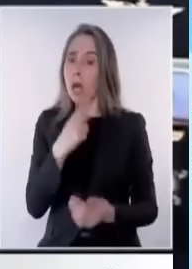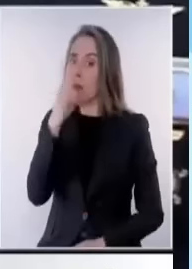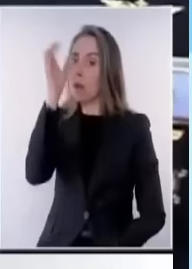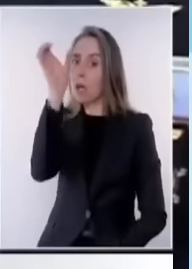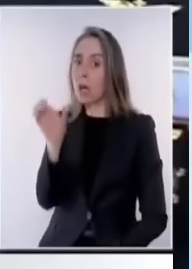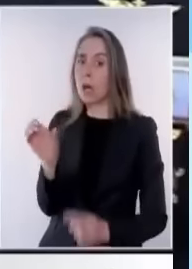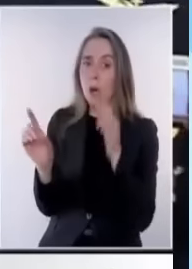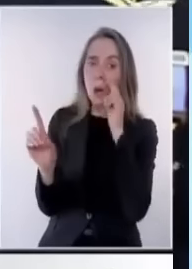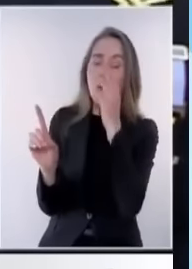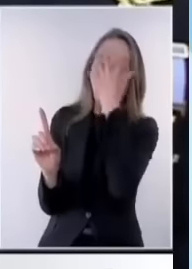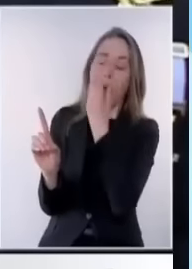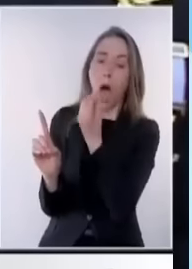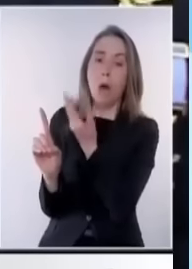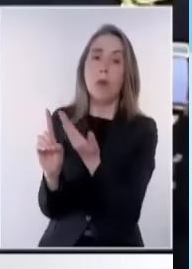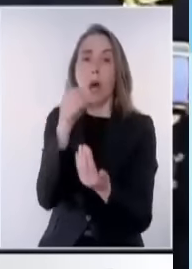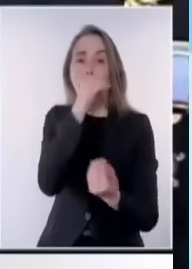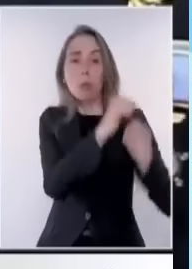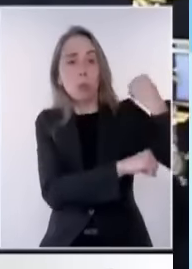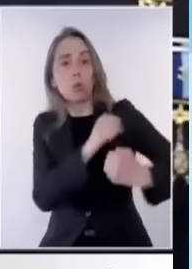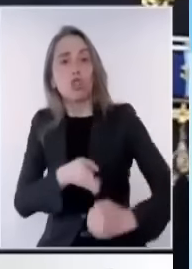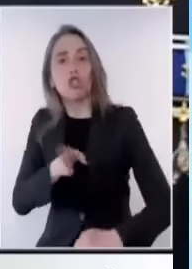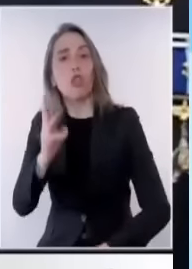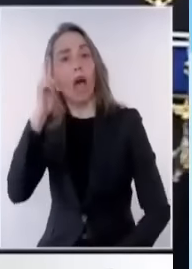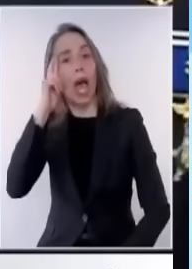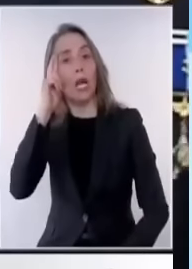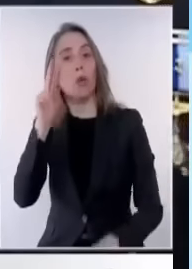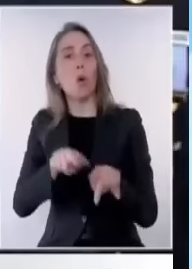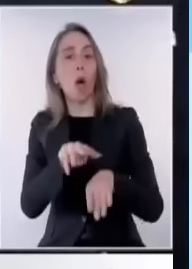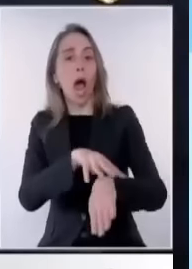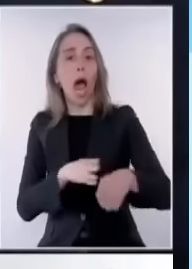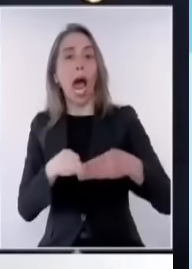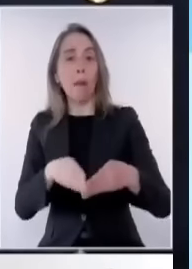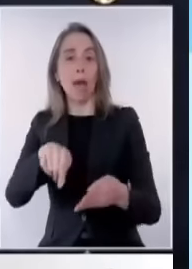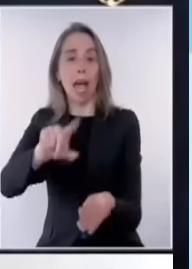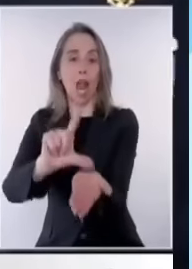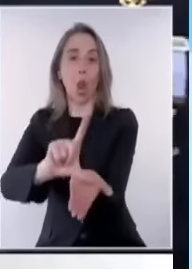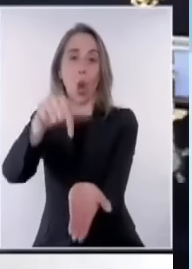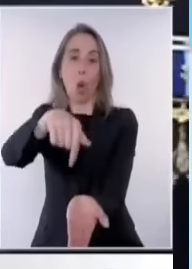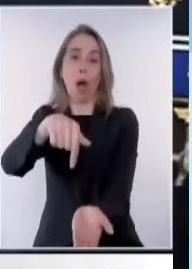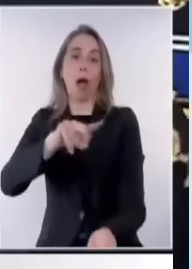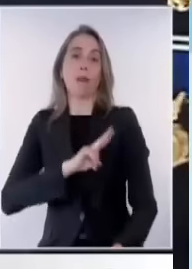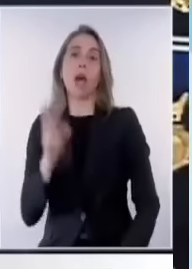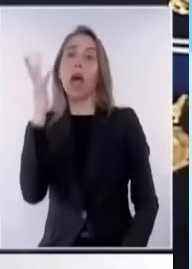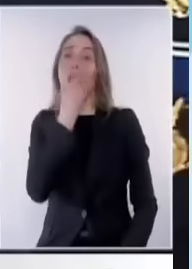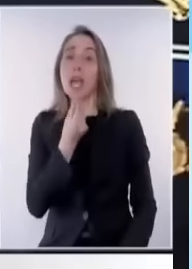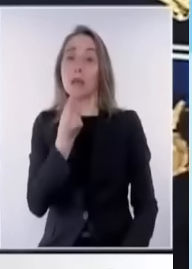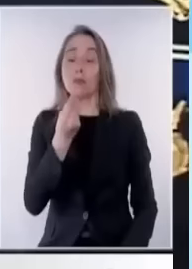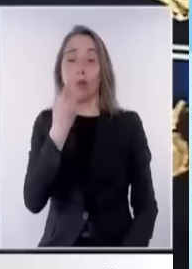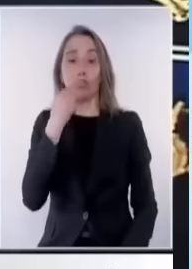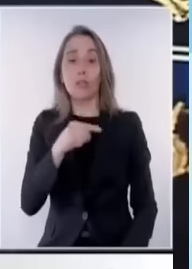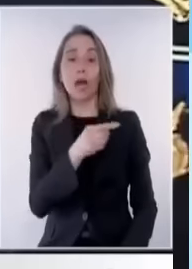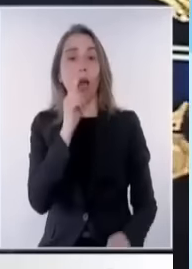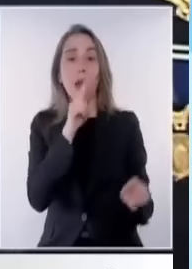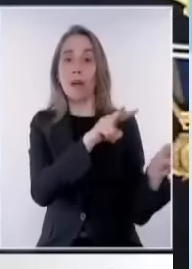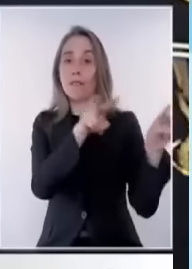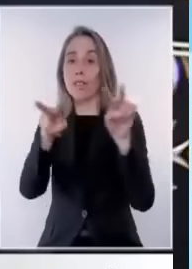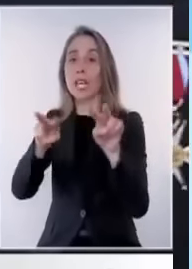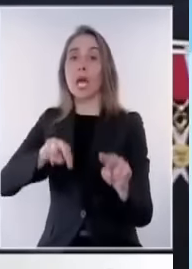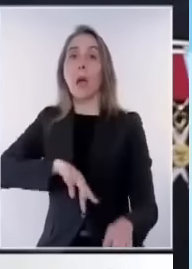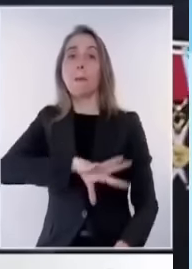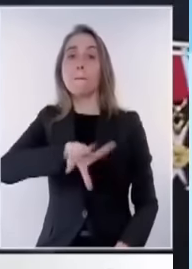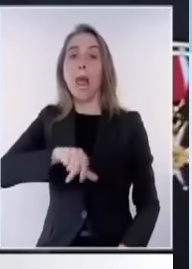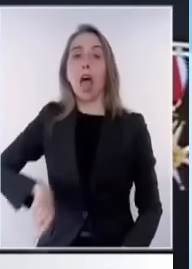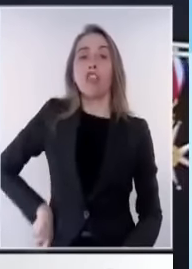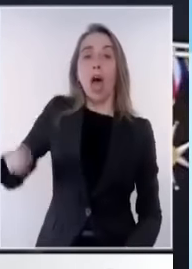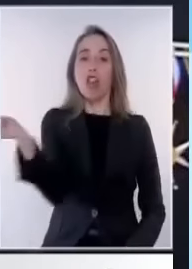parece una figura a admirar, y qué bueno que tanto tiempo después se siga recordando como lo hace la Armada en este lugar, que además es hermoso. Ustedes ven cómo está acá esta